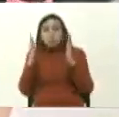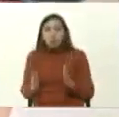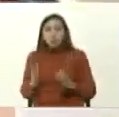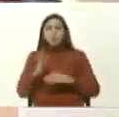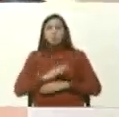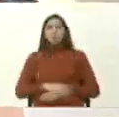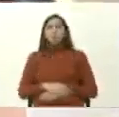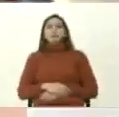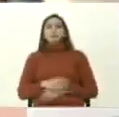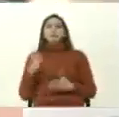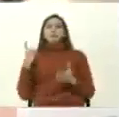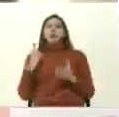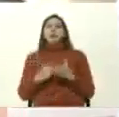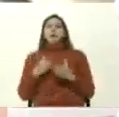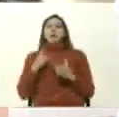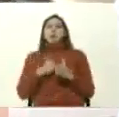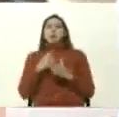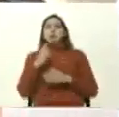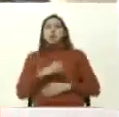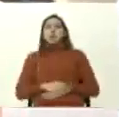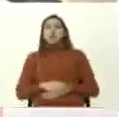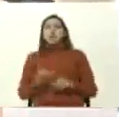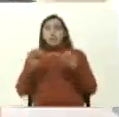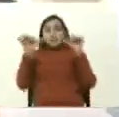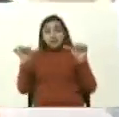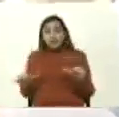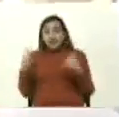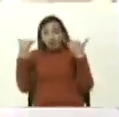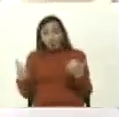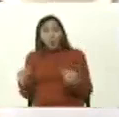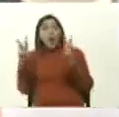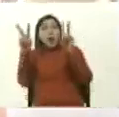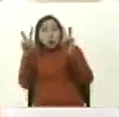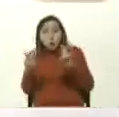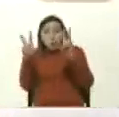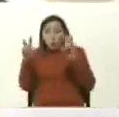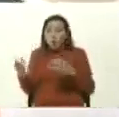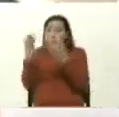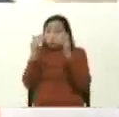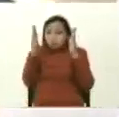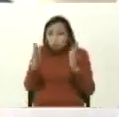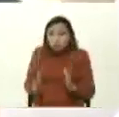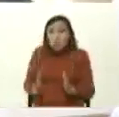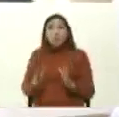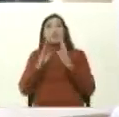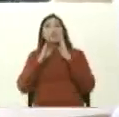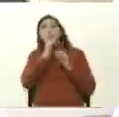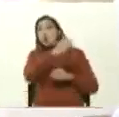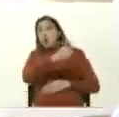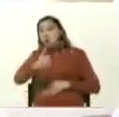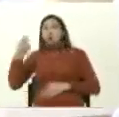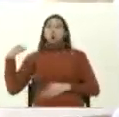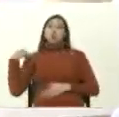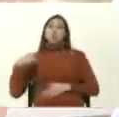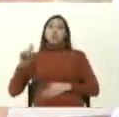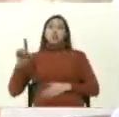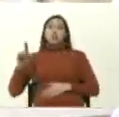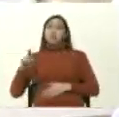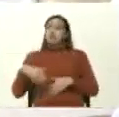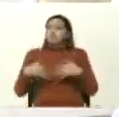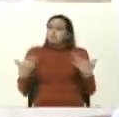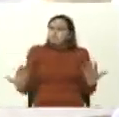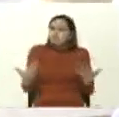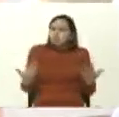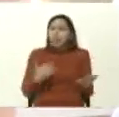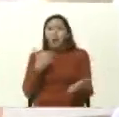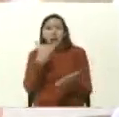es un nuevo sistema que aplicamos nosotros los estudiantes en beneficio de cada uno. Nos registramos